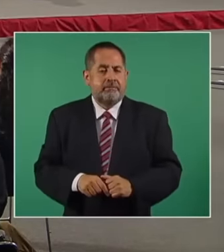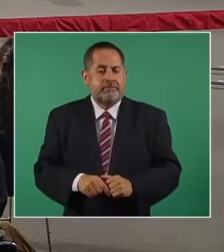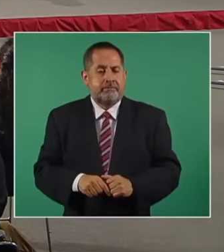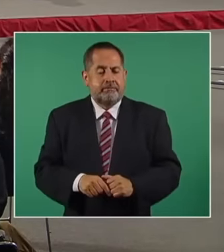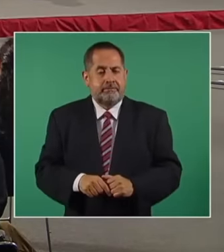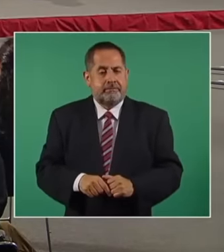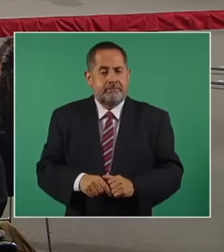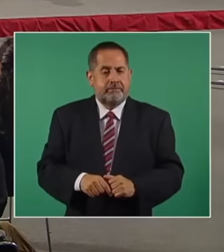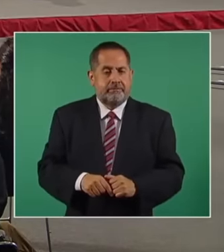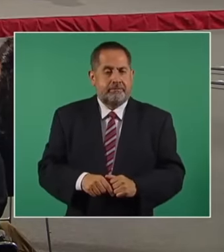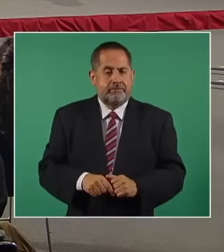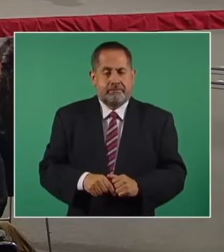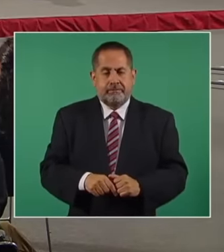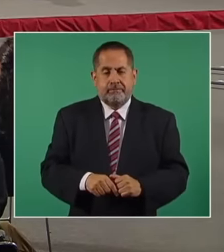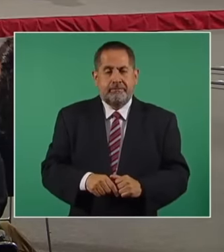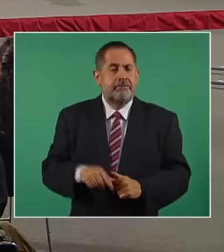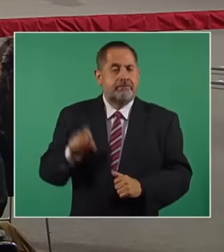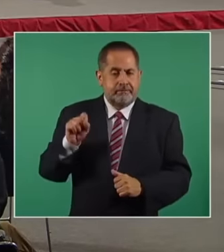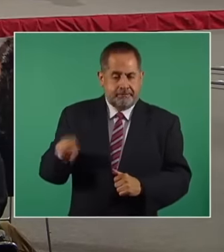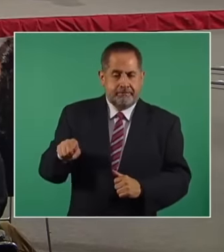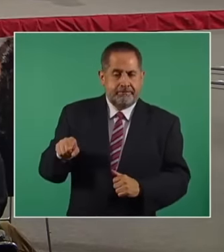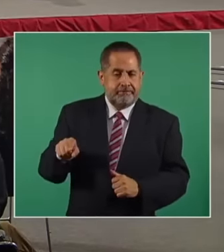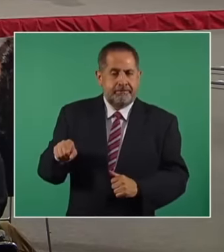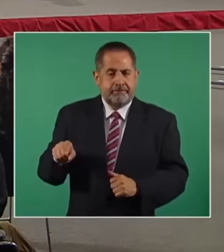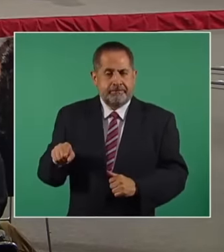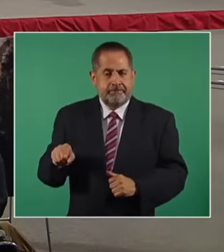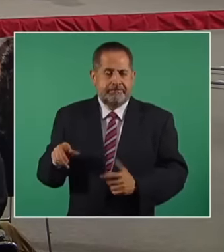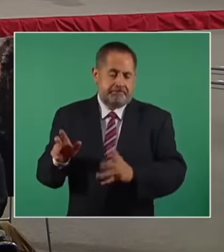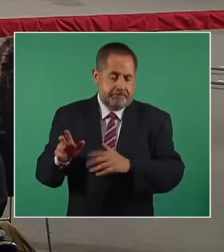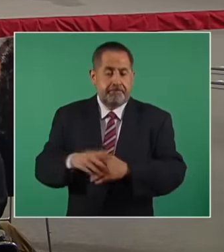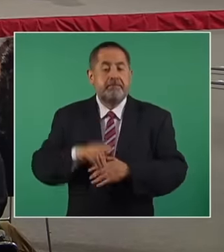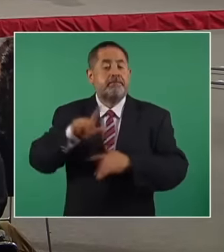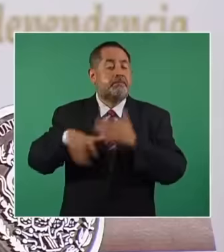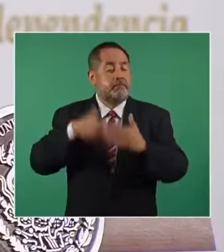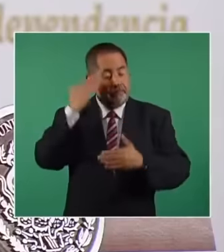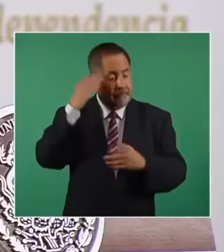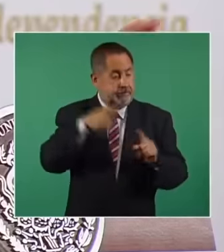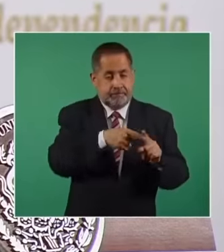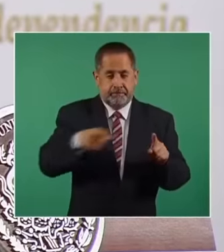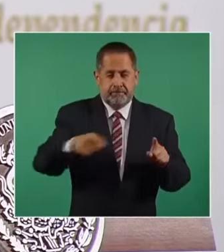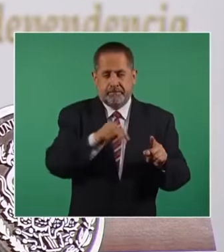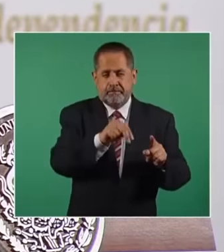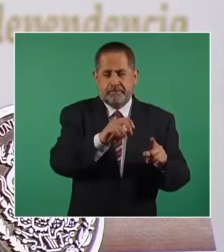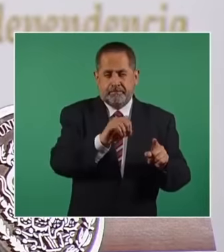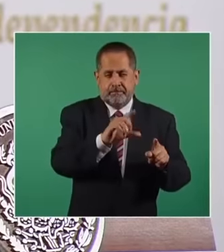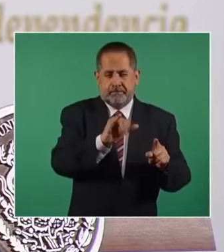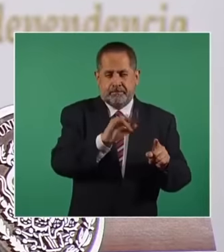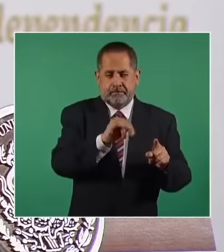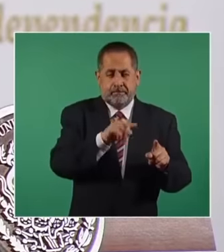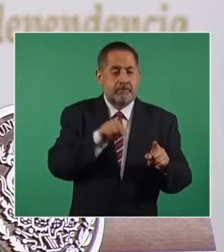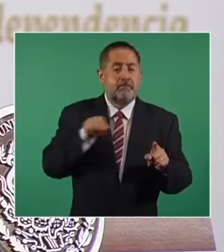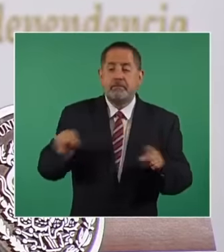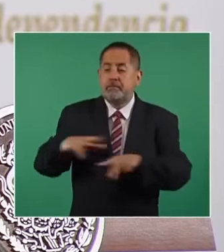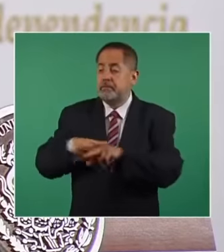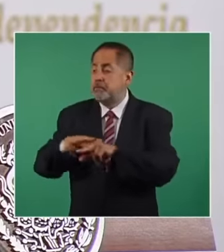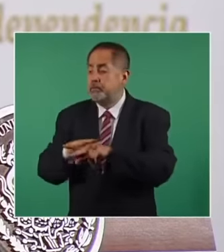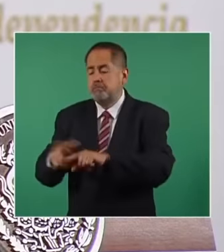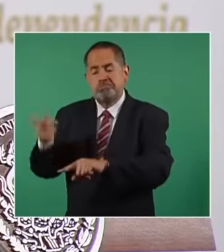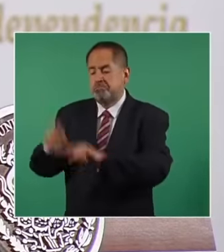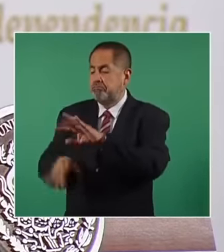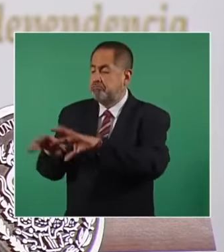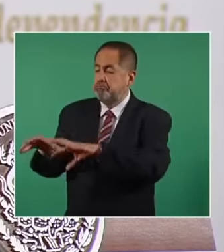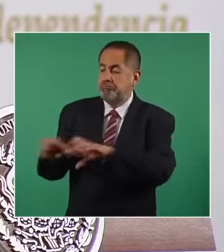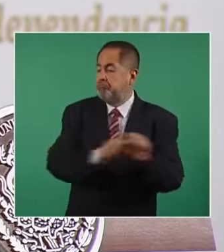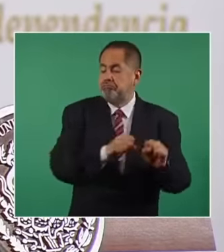También con los neoliberales se privatizó